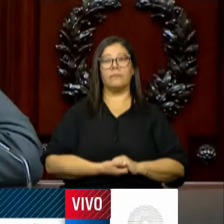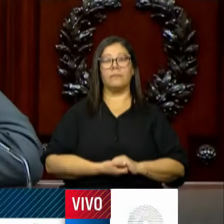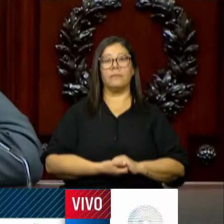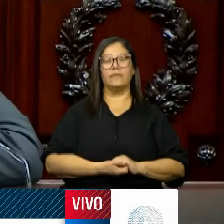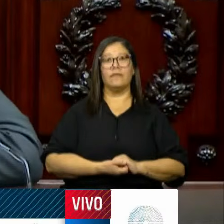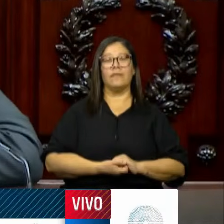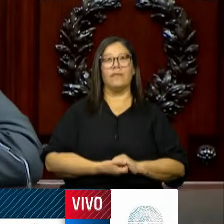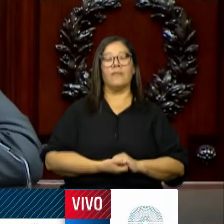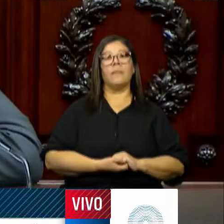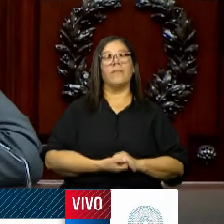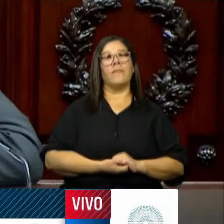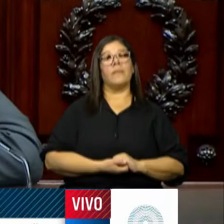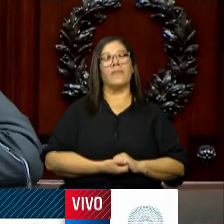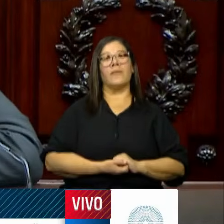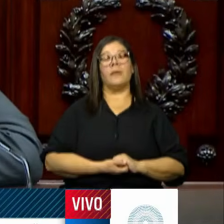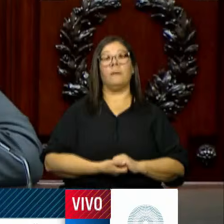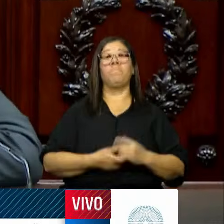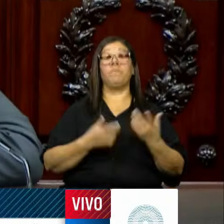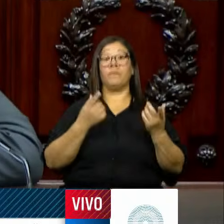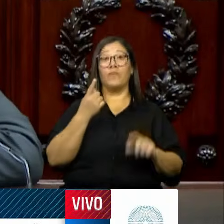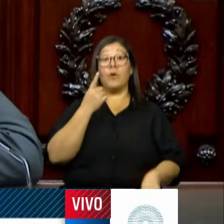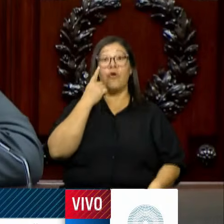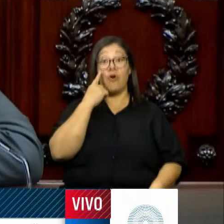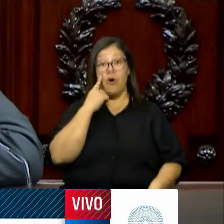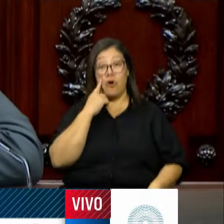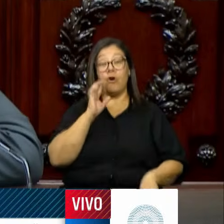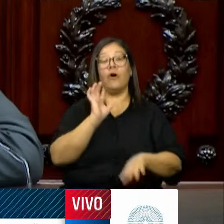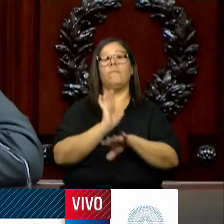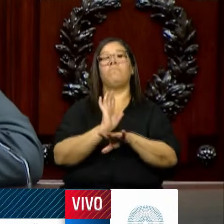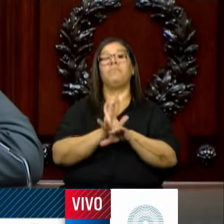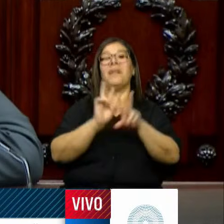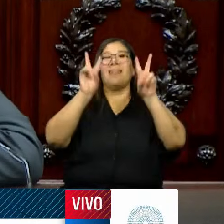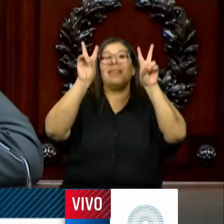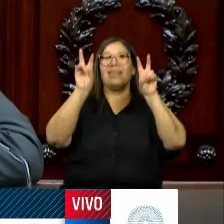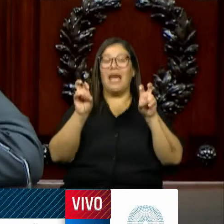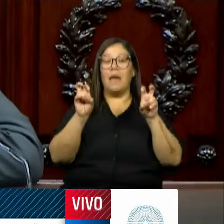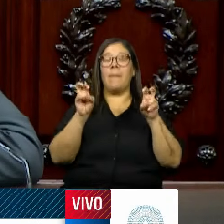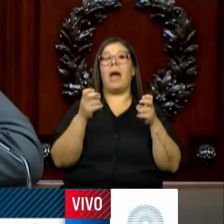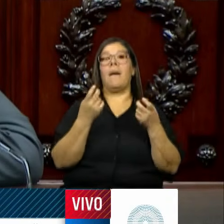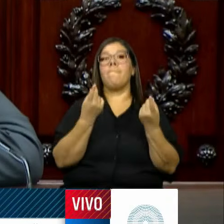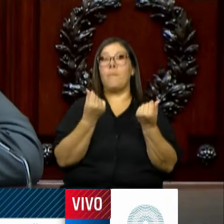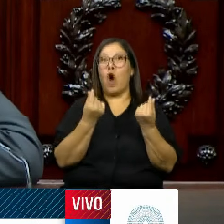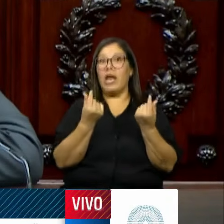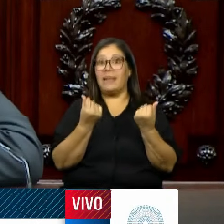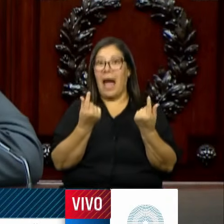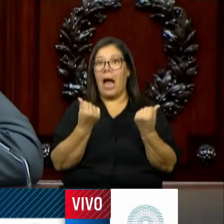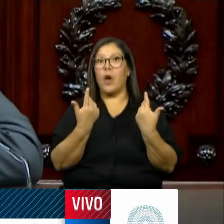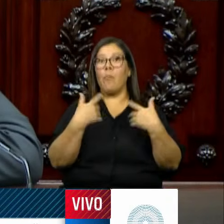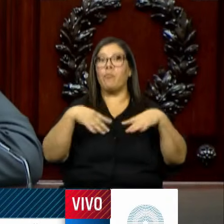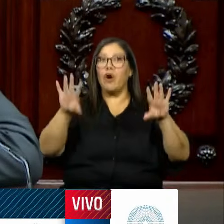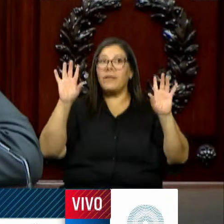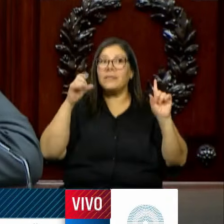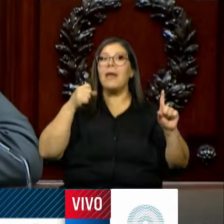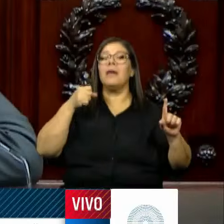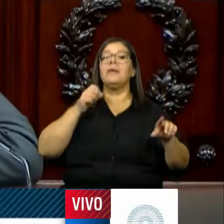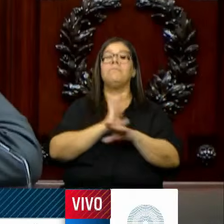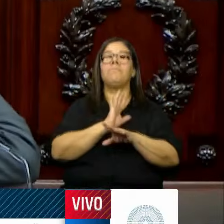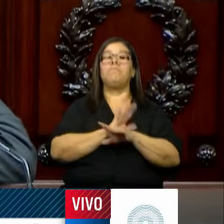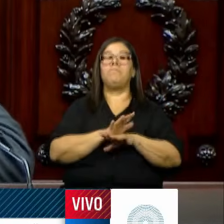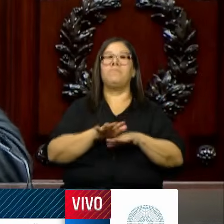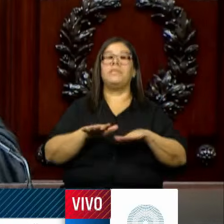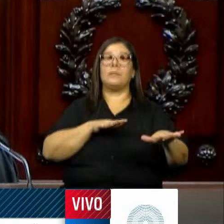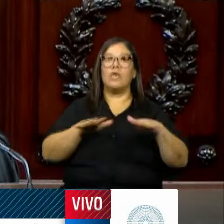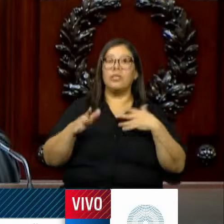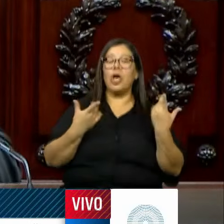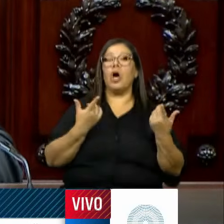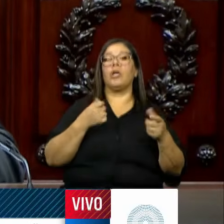Por supuesto, esto no quiere decir que el rezago monetario ya no tenga ningún impacto, ni que el ataque brutal y deliberado recibido el